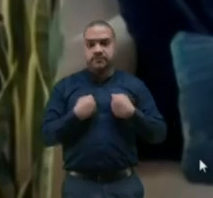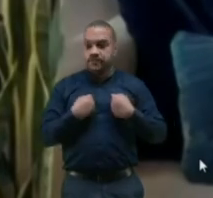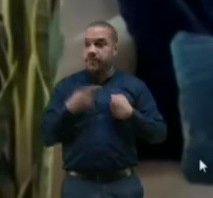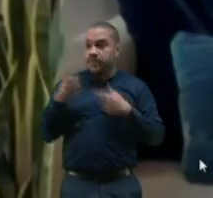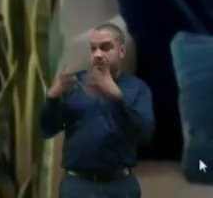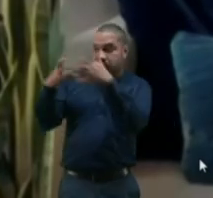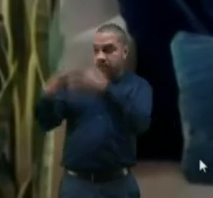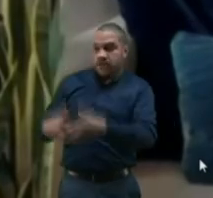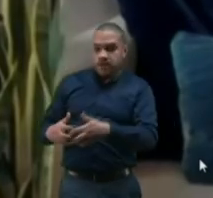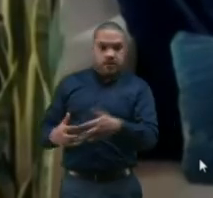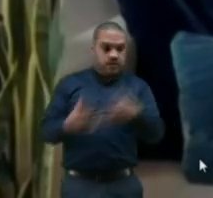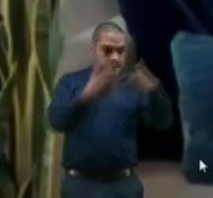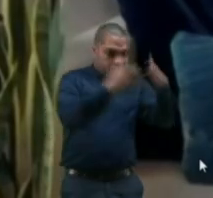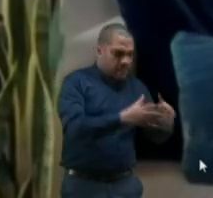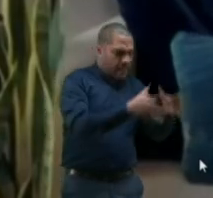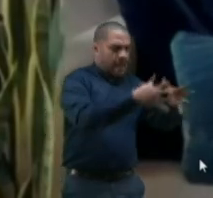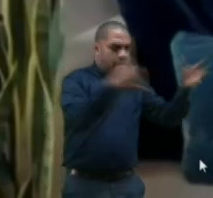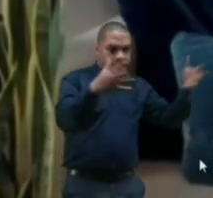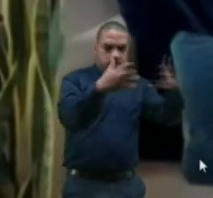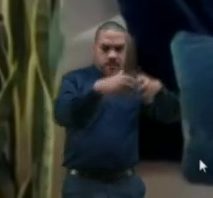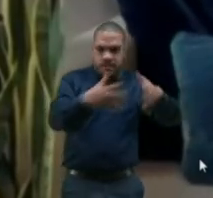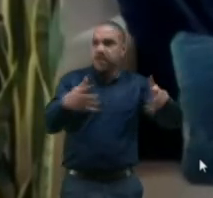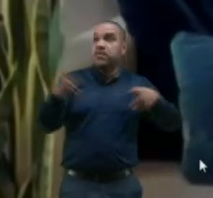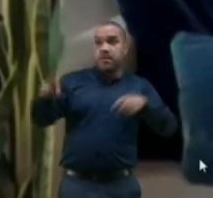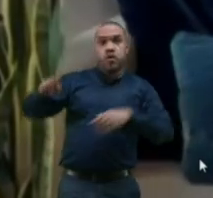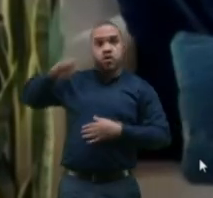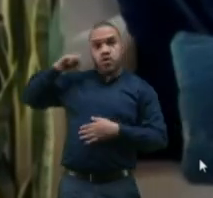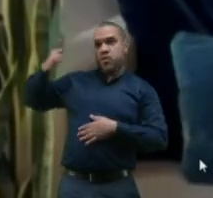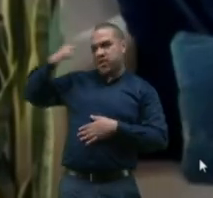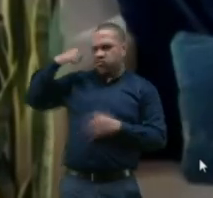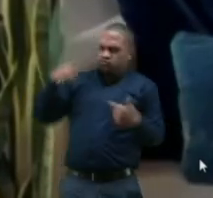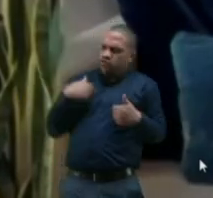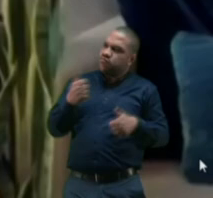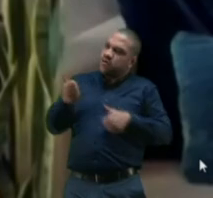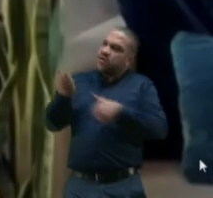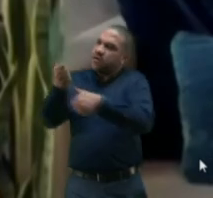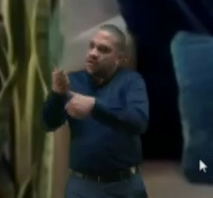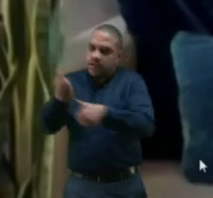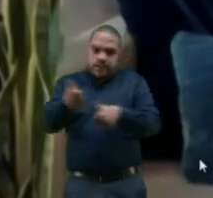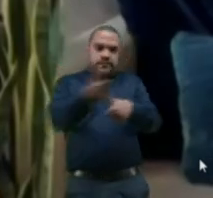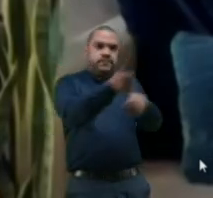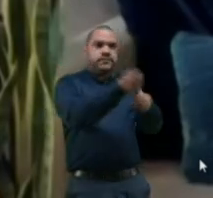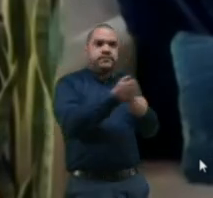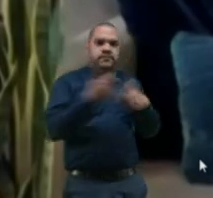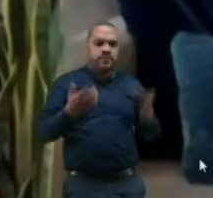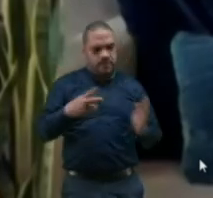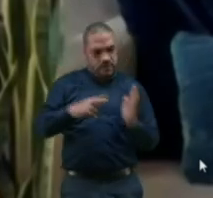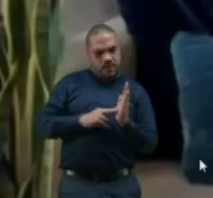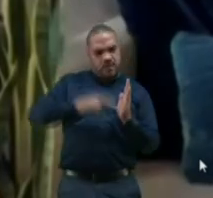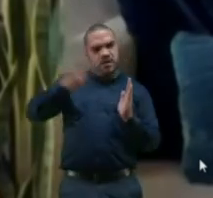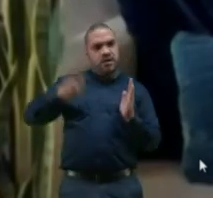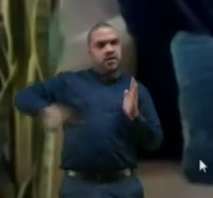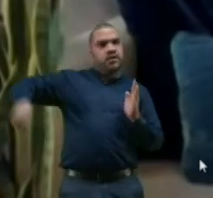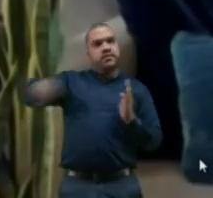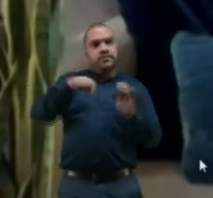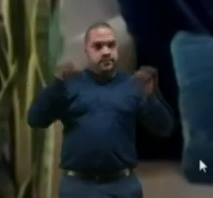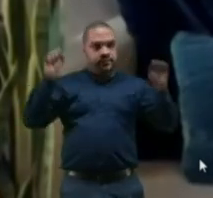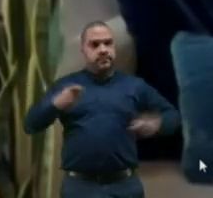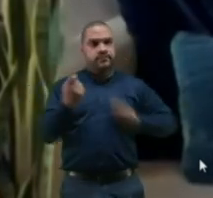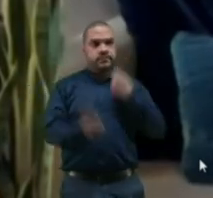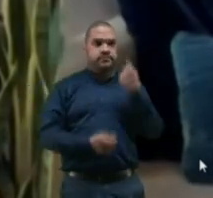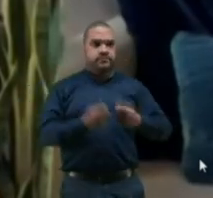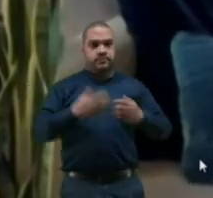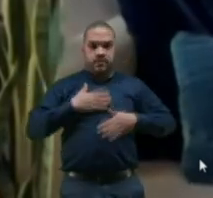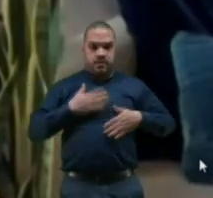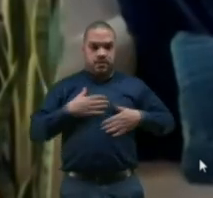gobierno hasta multilaterales a cómo utilizar la tecnología para transformar sus negocios y junto con mis socios